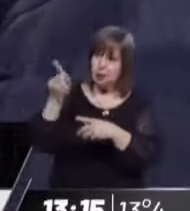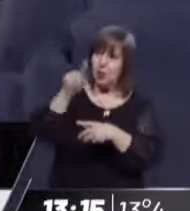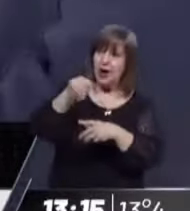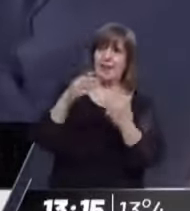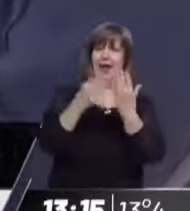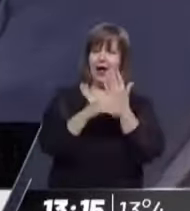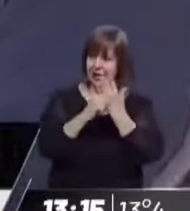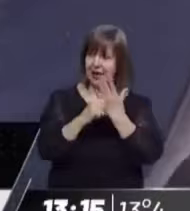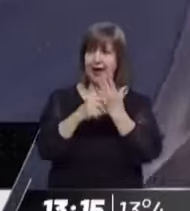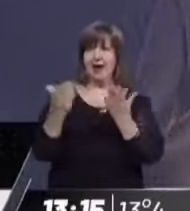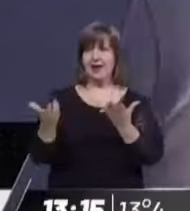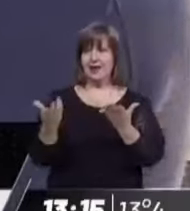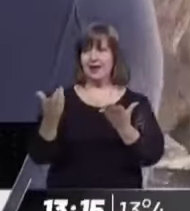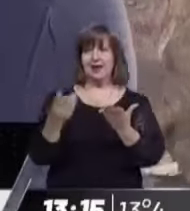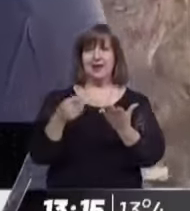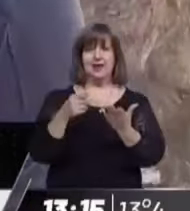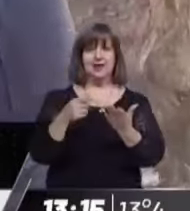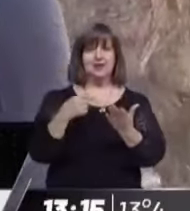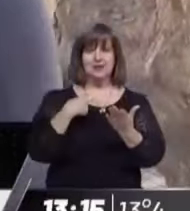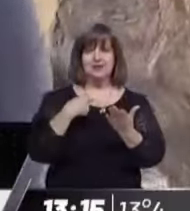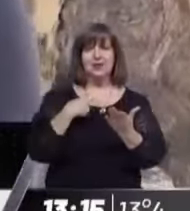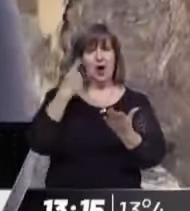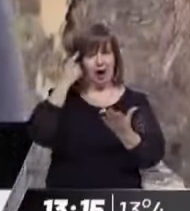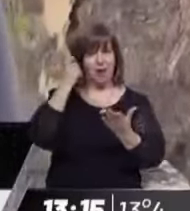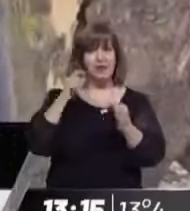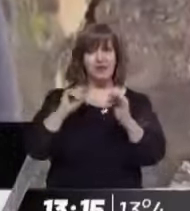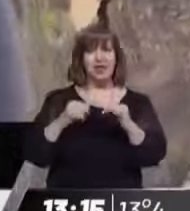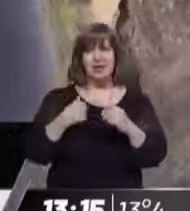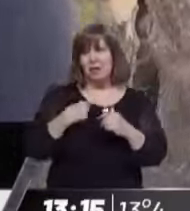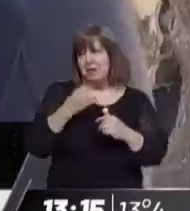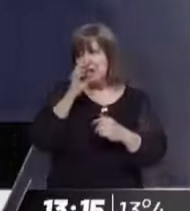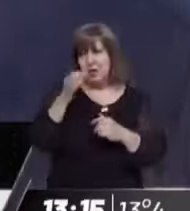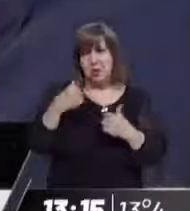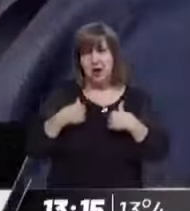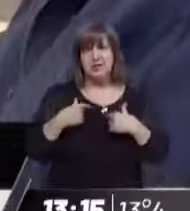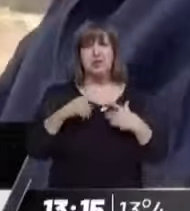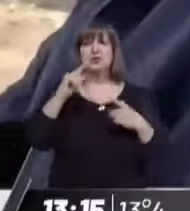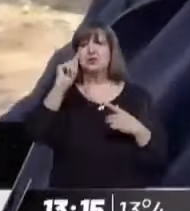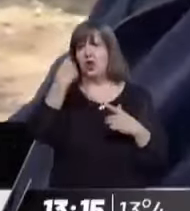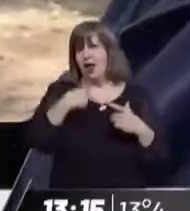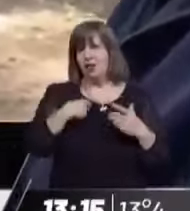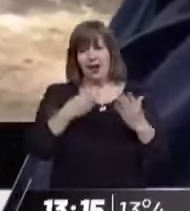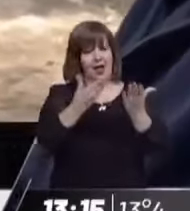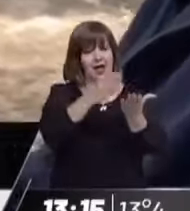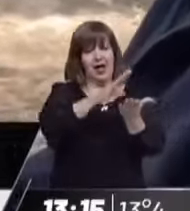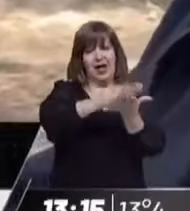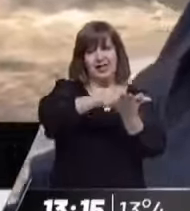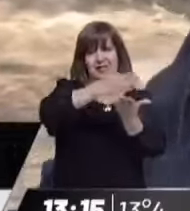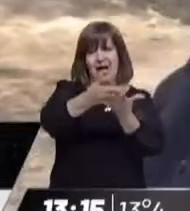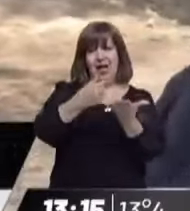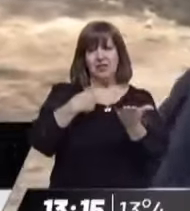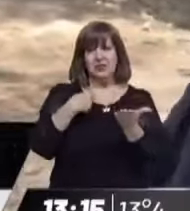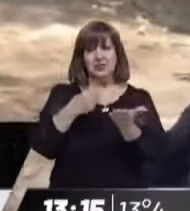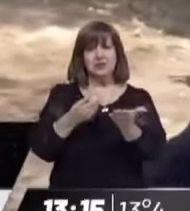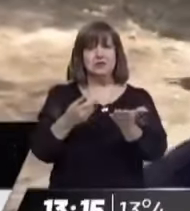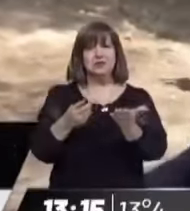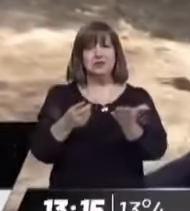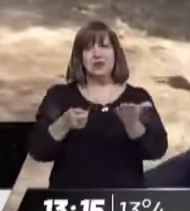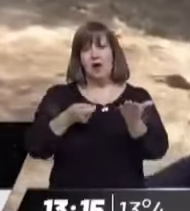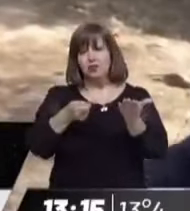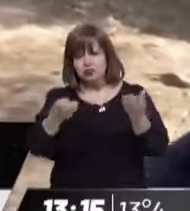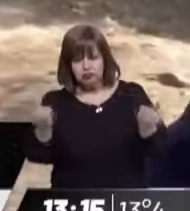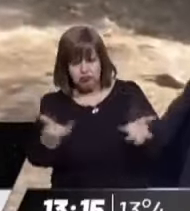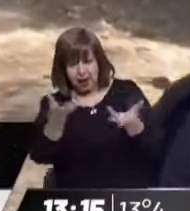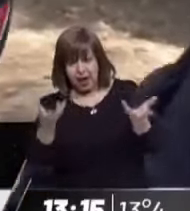elegir. Exactamente. O sea, yo aprendí por eso. Nadie me hacía asado, empecé a hacer yo asado. ¿Te salen ricos, Malena? Hasta ahora nadie